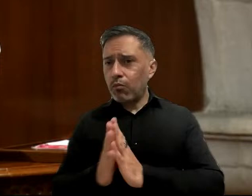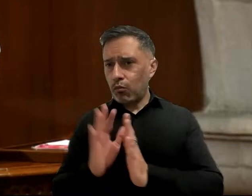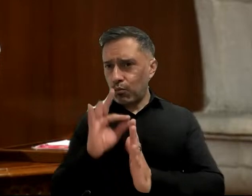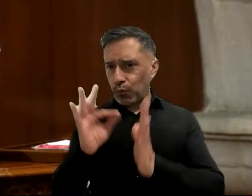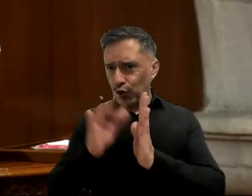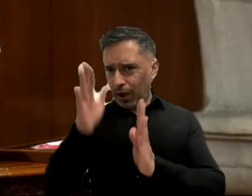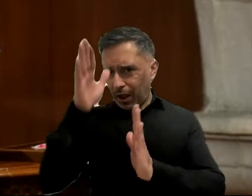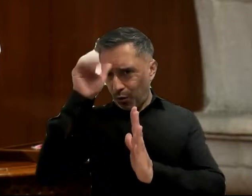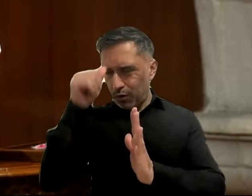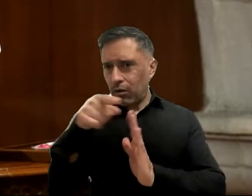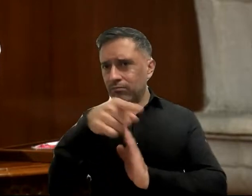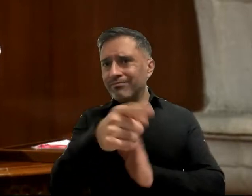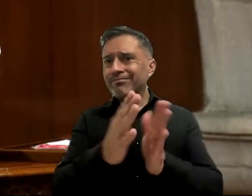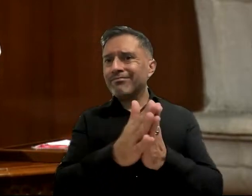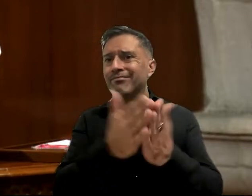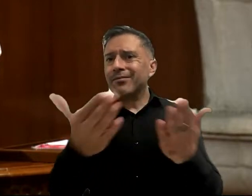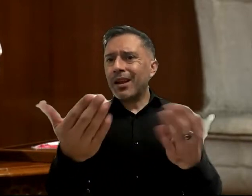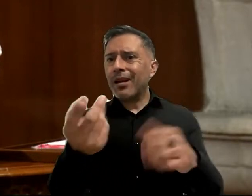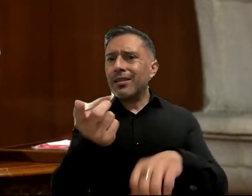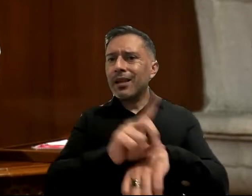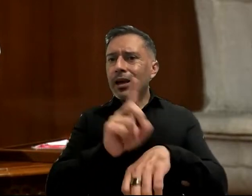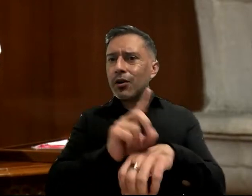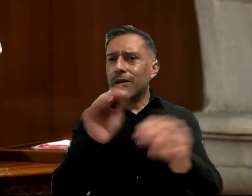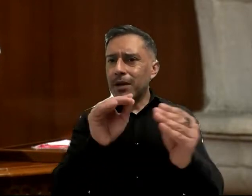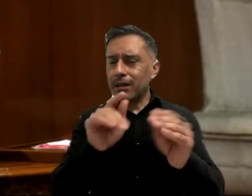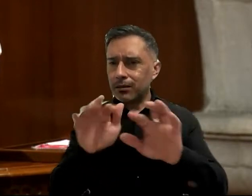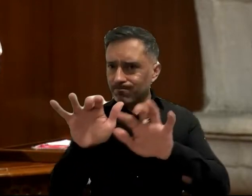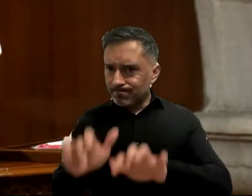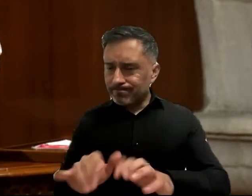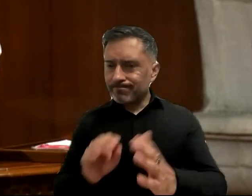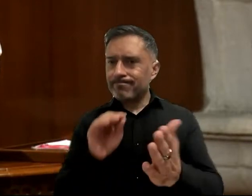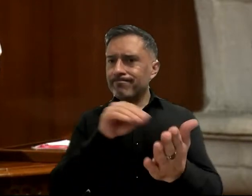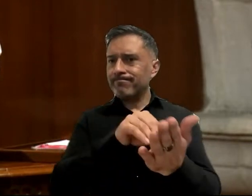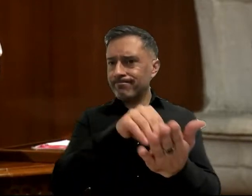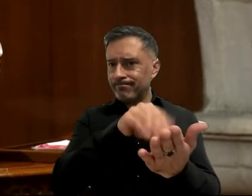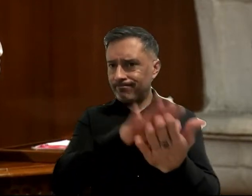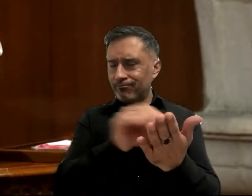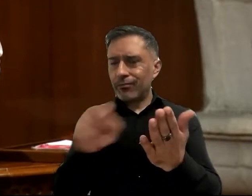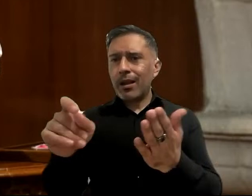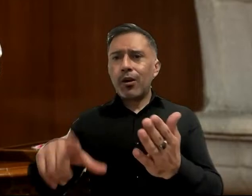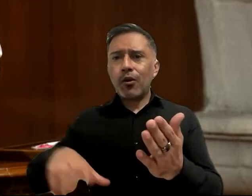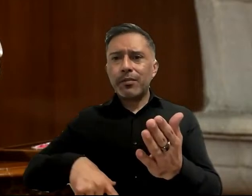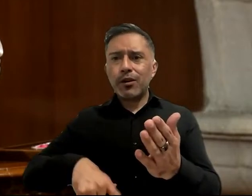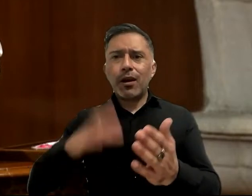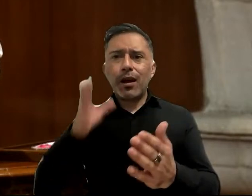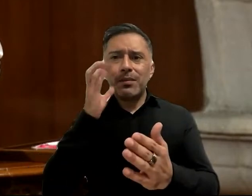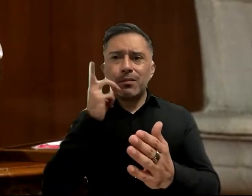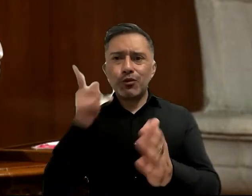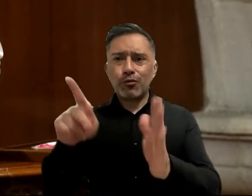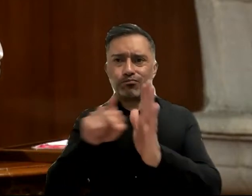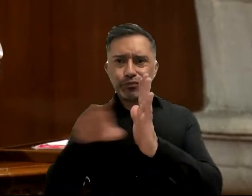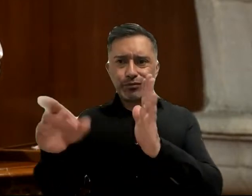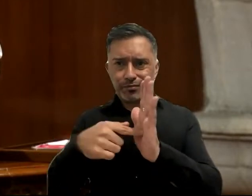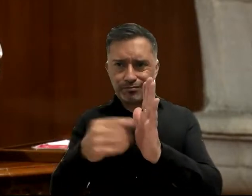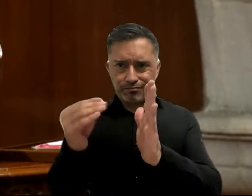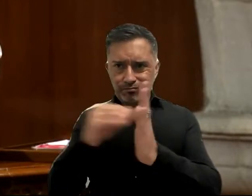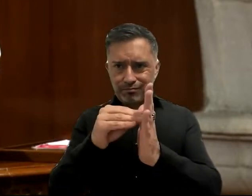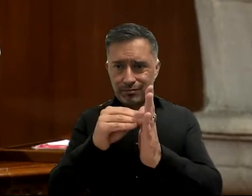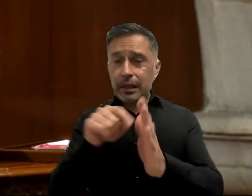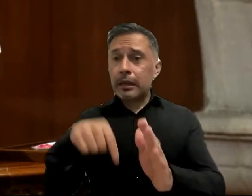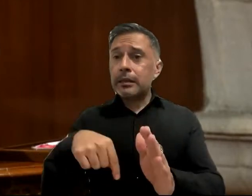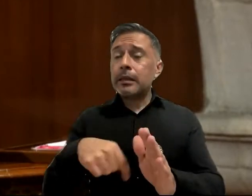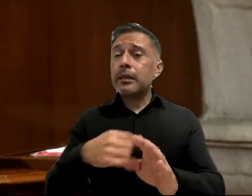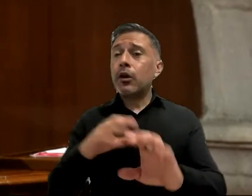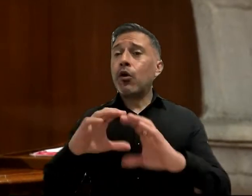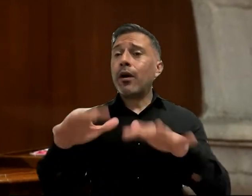en el diario de los debates y en la Gaceta Parlamentaria, y que este Congreso Estatal, desde este Congreso